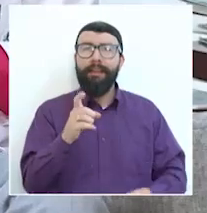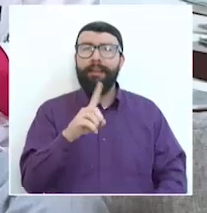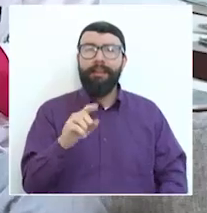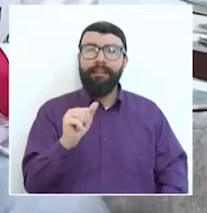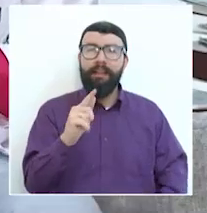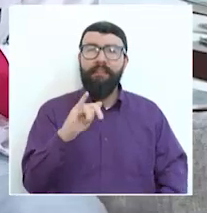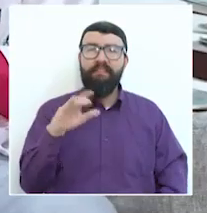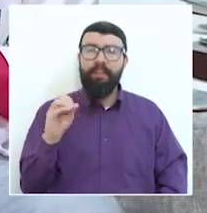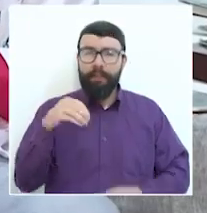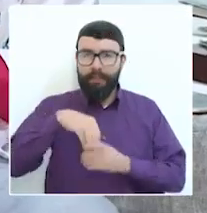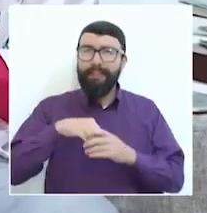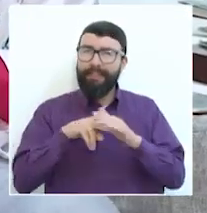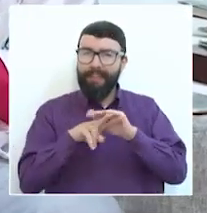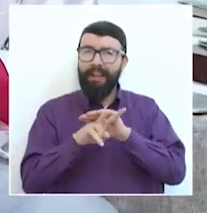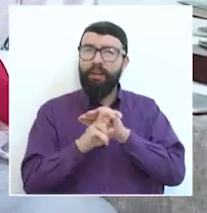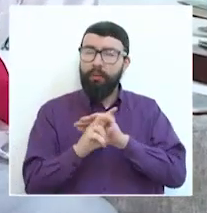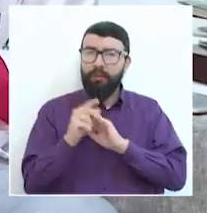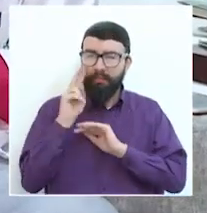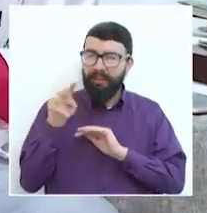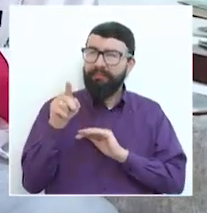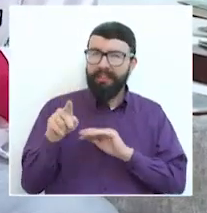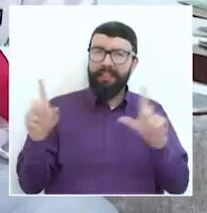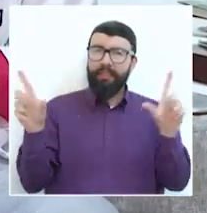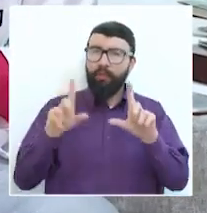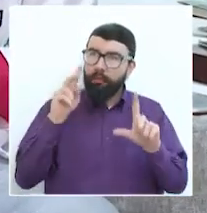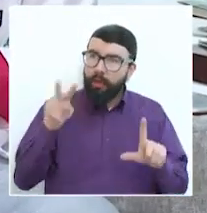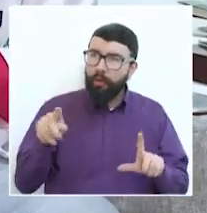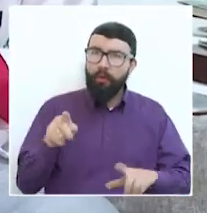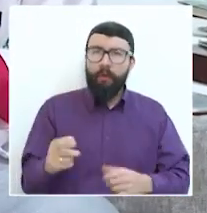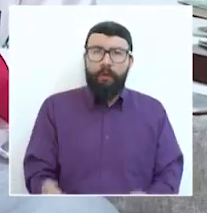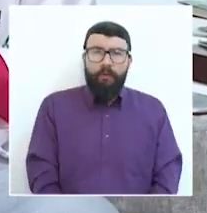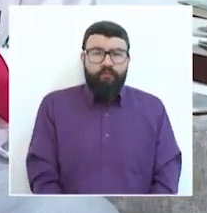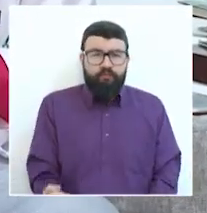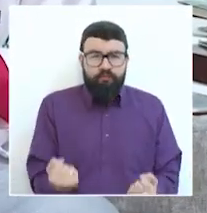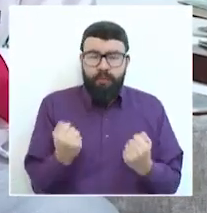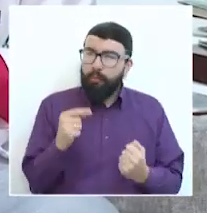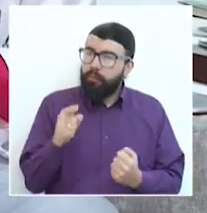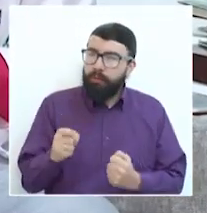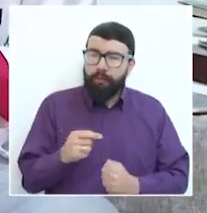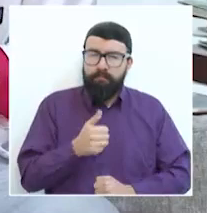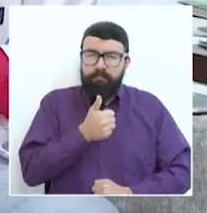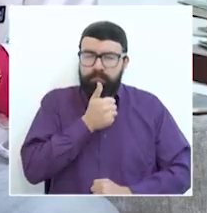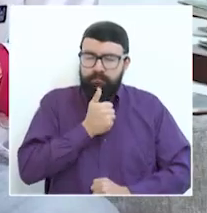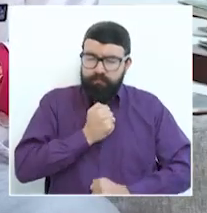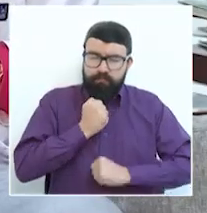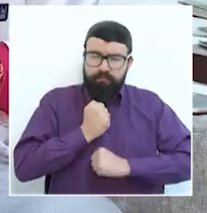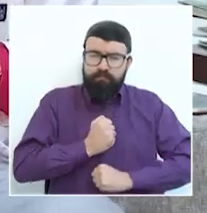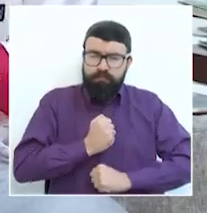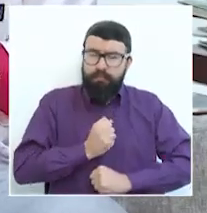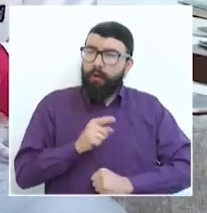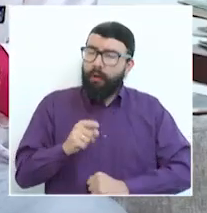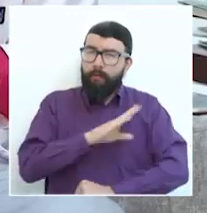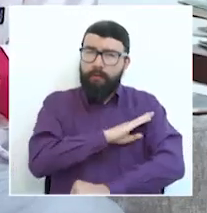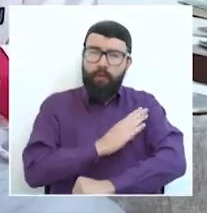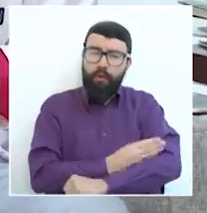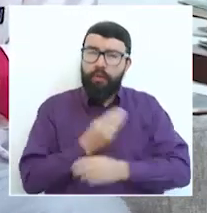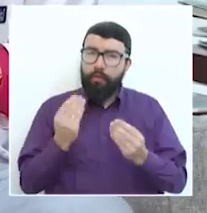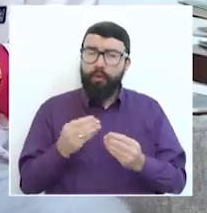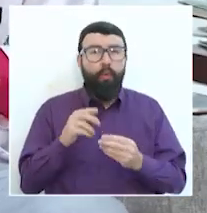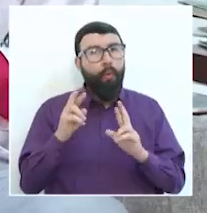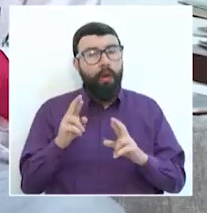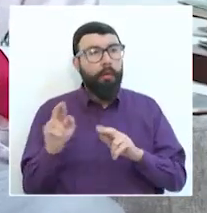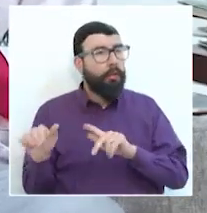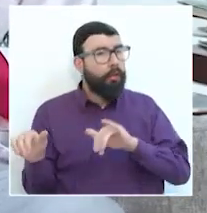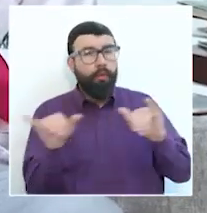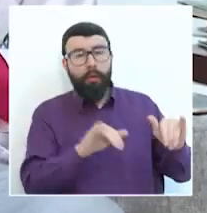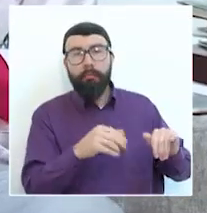Caracol. Y ustedes lo vieron en televisión y uno decía, pero ¿cómo aguanta tanto? Y ojalá todos los deportistas entendieran